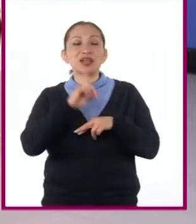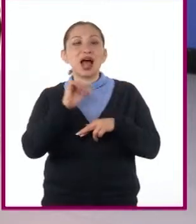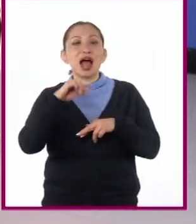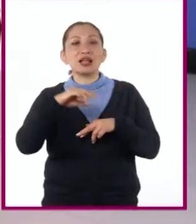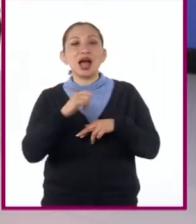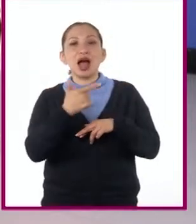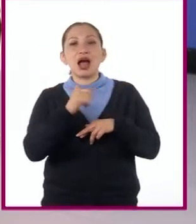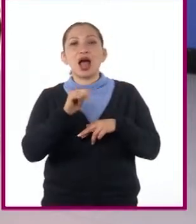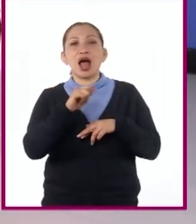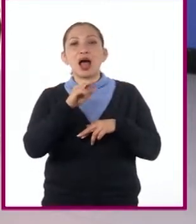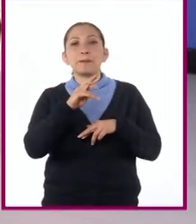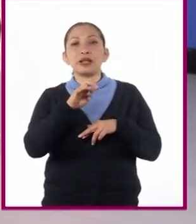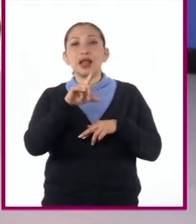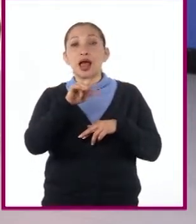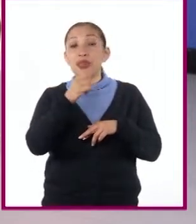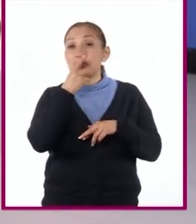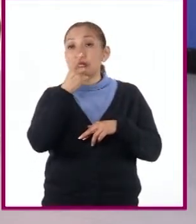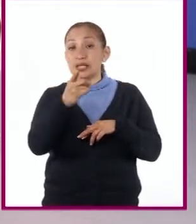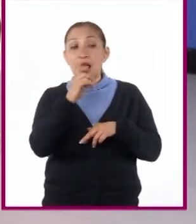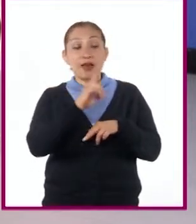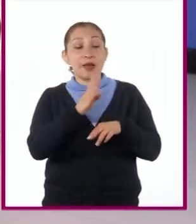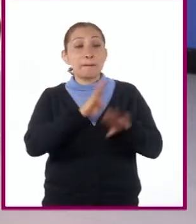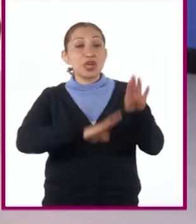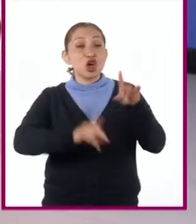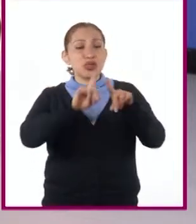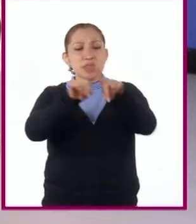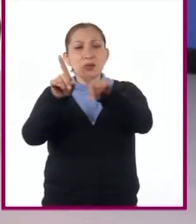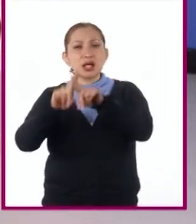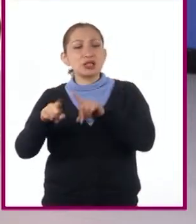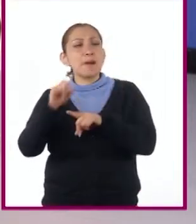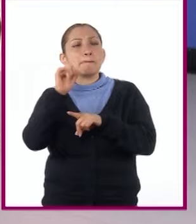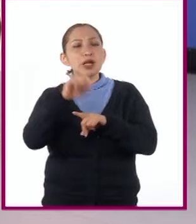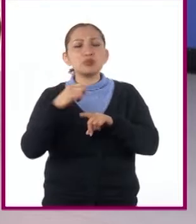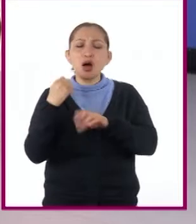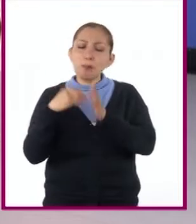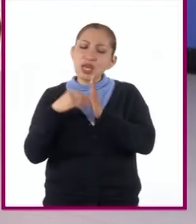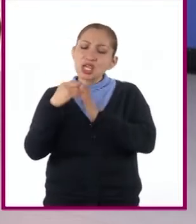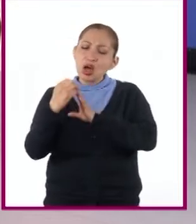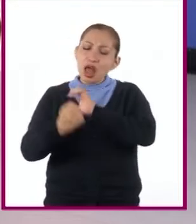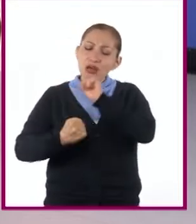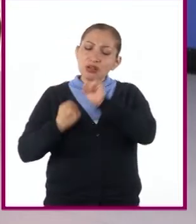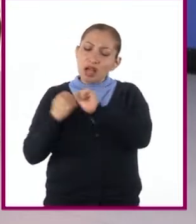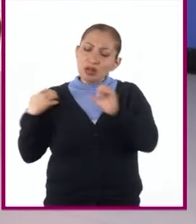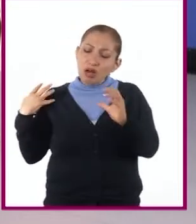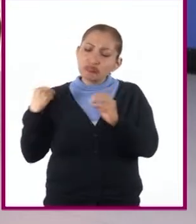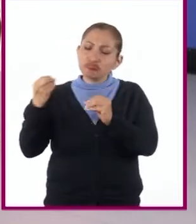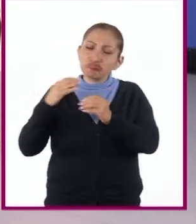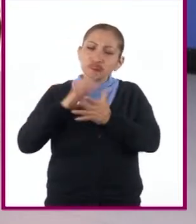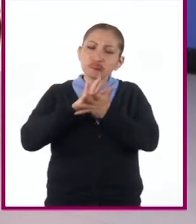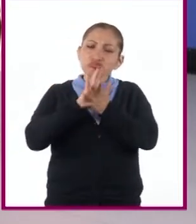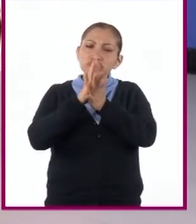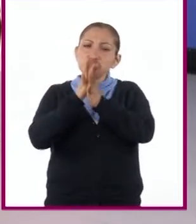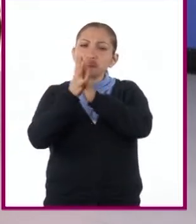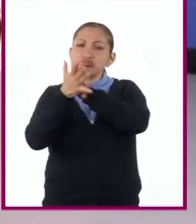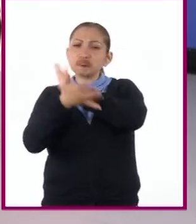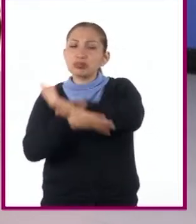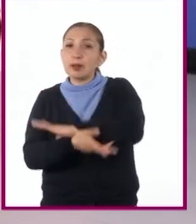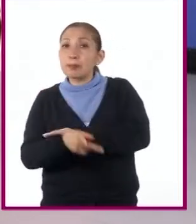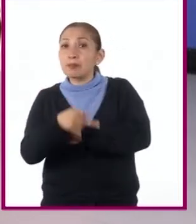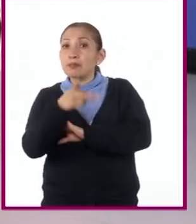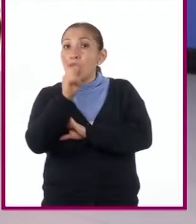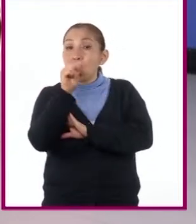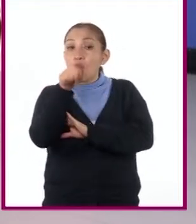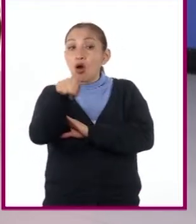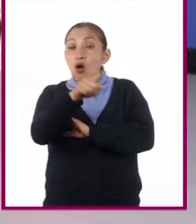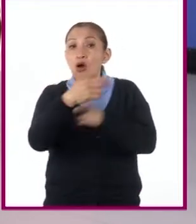Ana Gabriela, quien enfatizó que la biodiversidad es resultado de miles de millones de años de evolución y que, sin embargo,